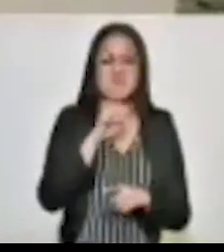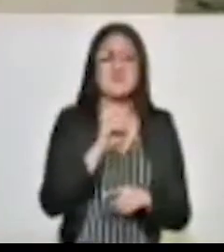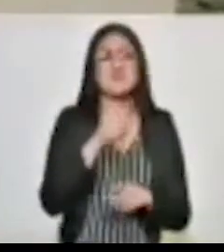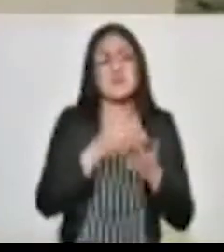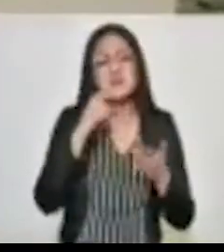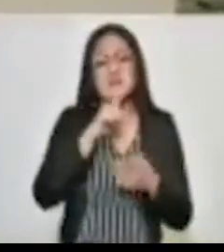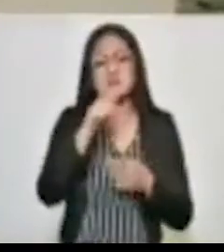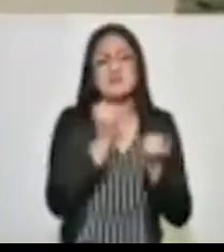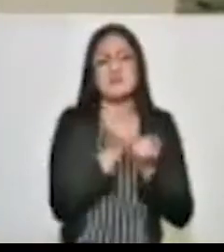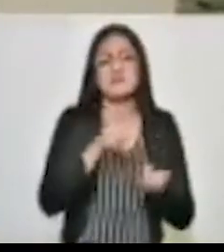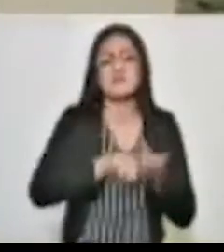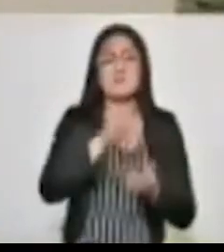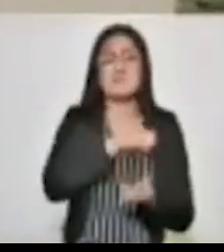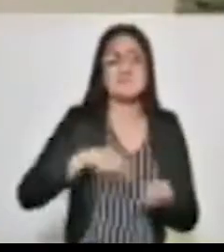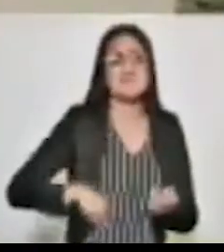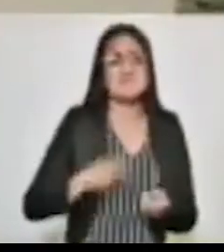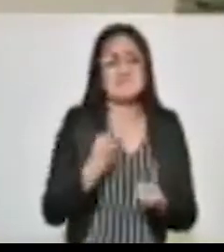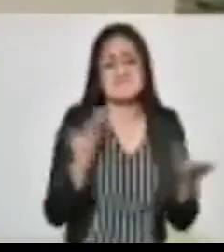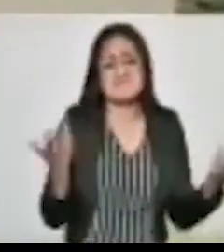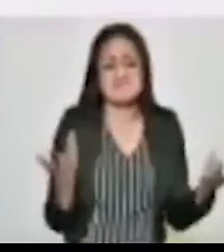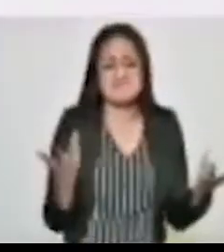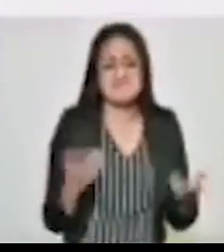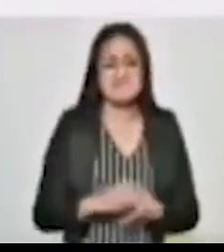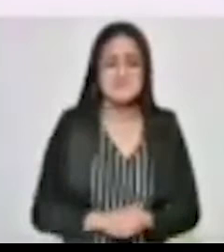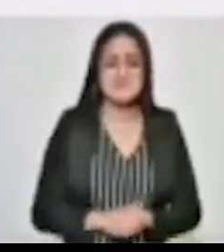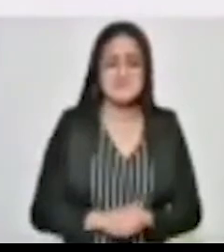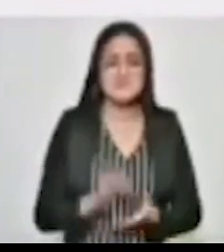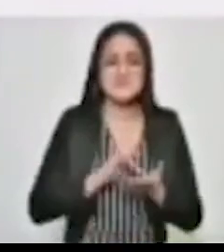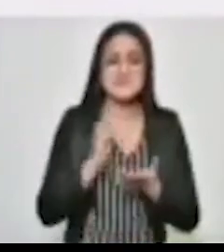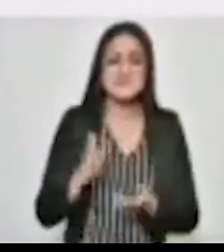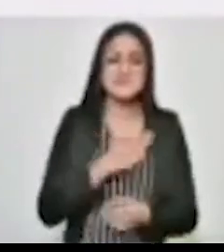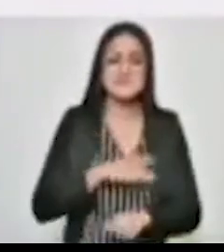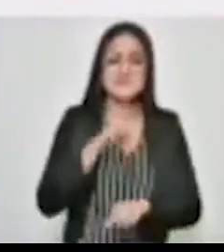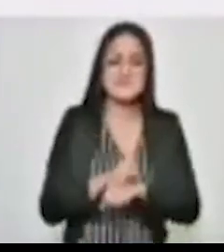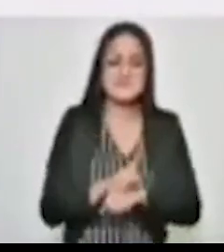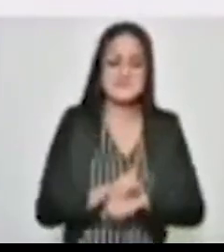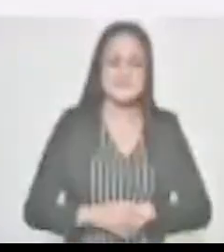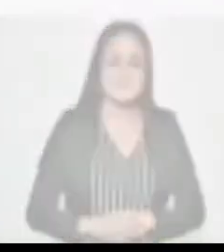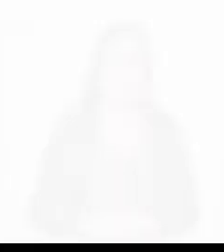igual ahí en el ayuntamiento, nada más. Gracias, gobernador Estado.